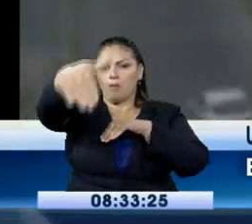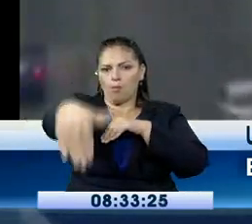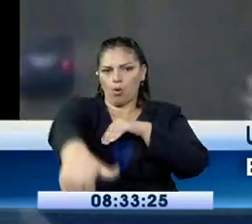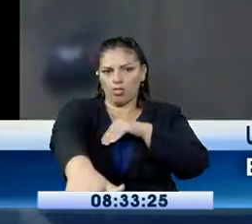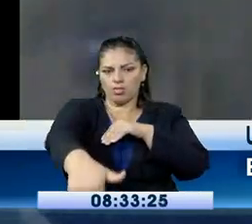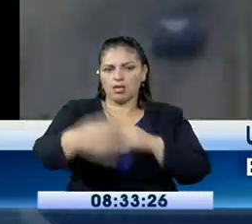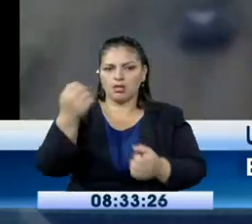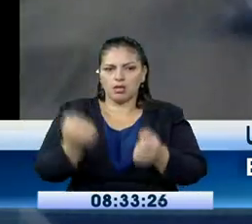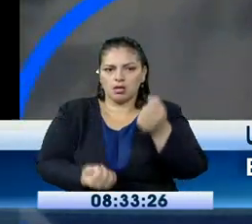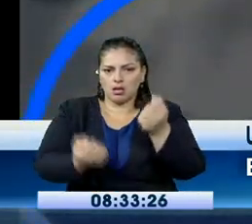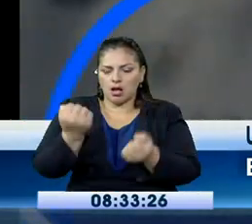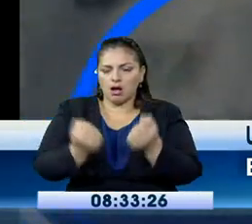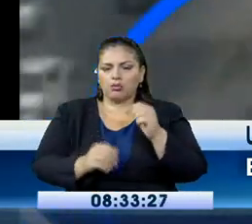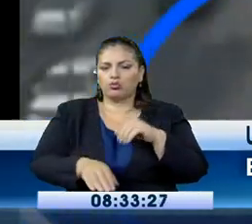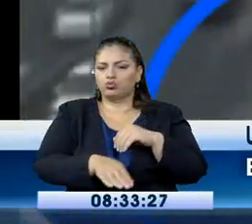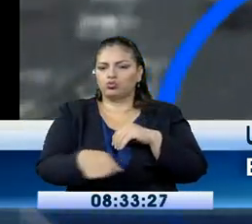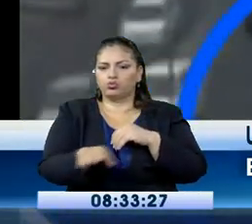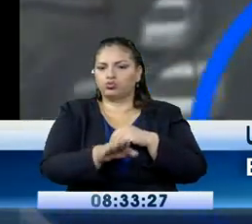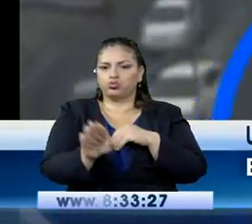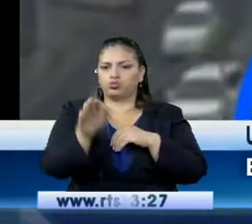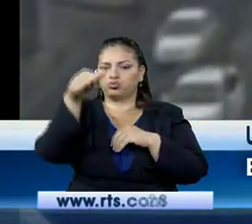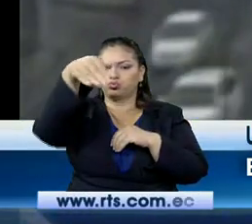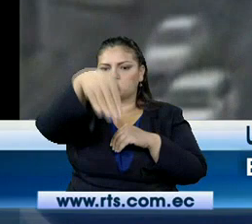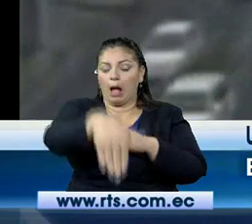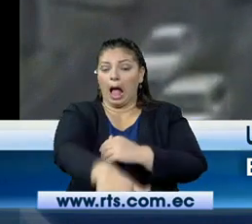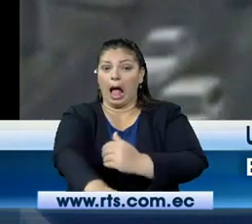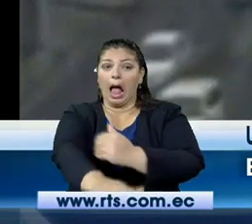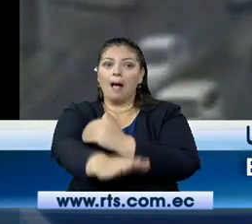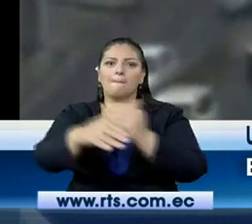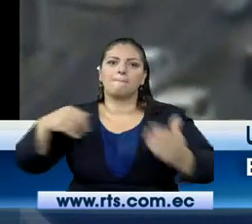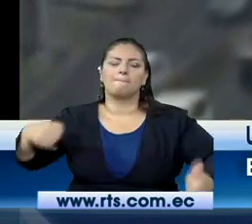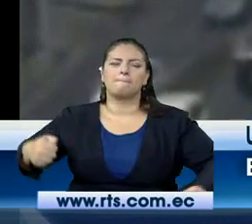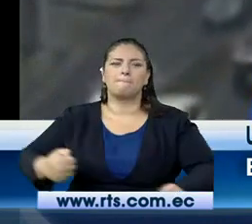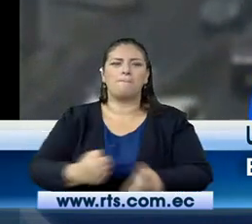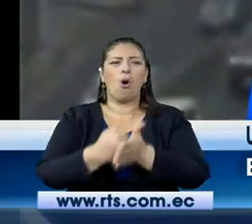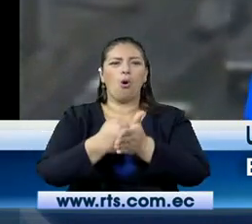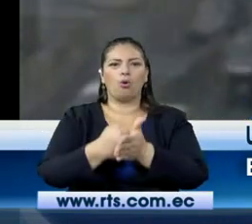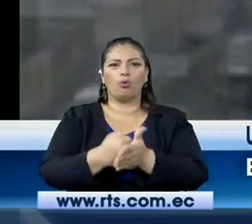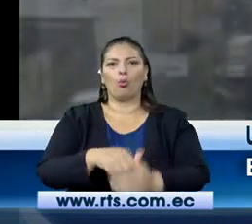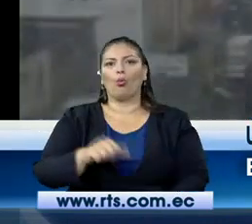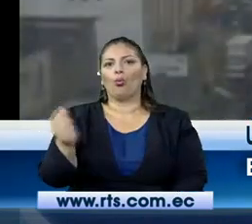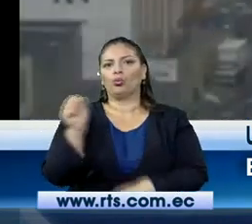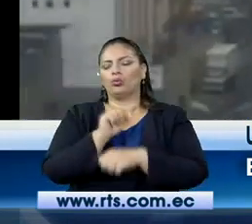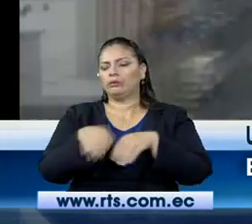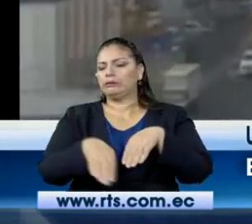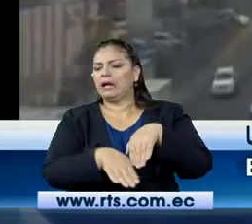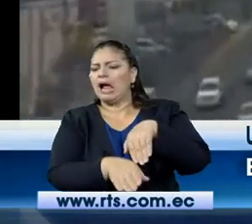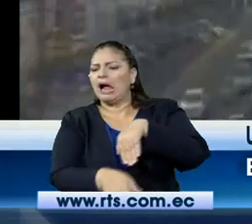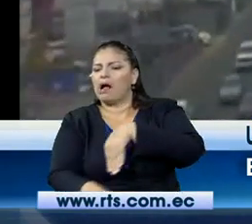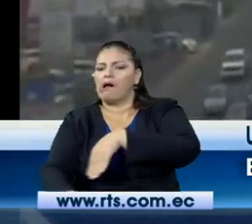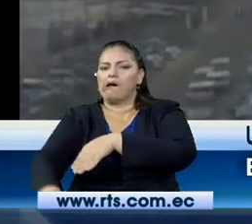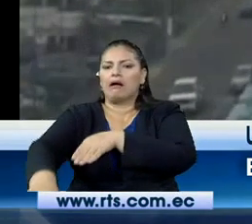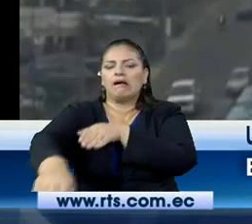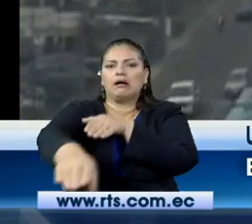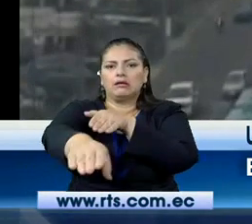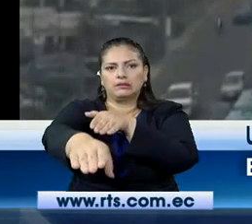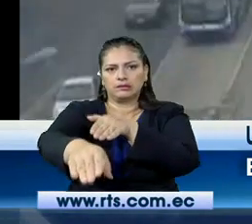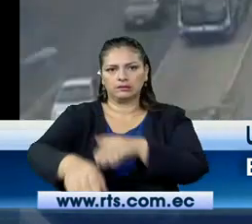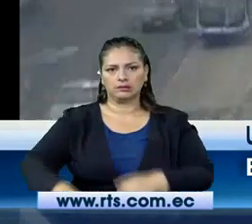Se trató de un accidente en el paso elevado de la avenida Carlos Julio Arosemena y dejó como resultado una persona herida.